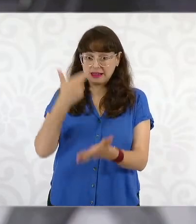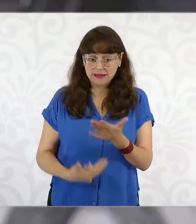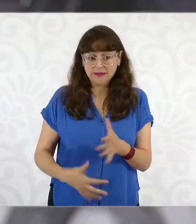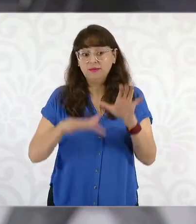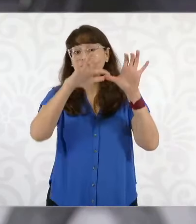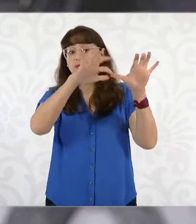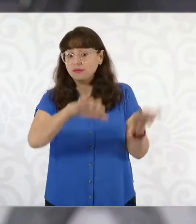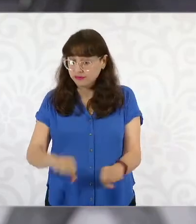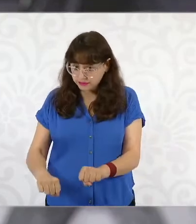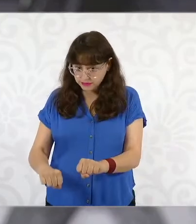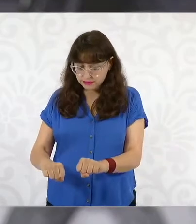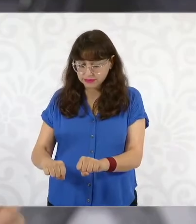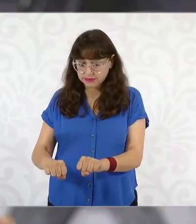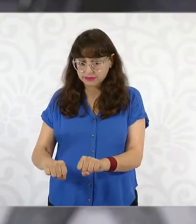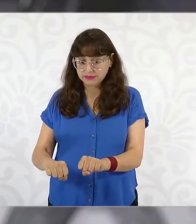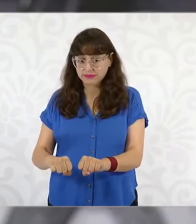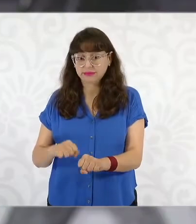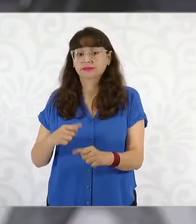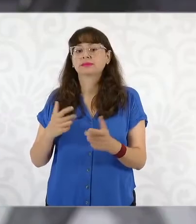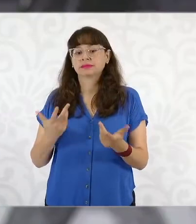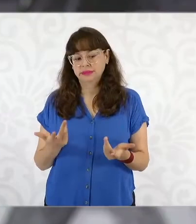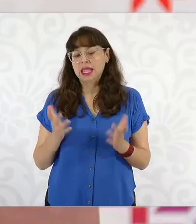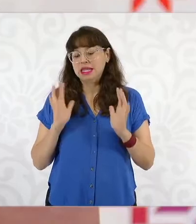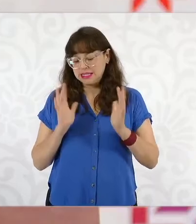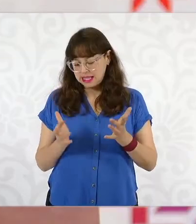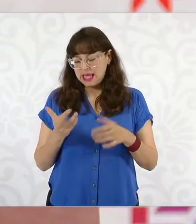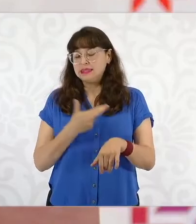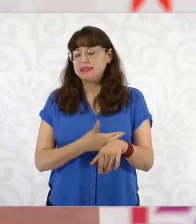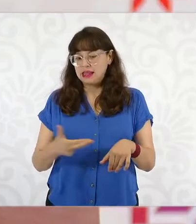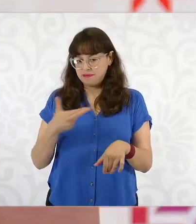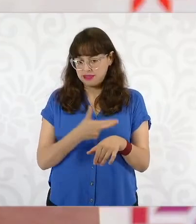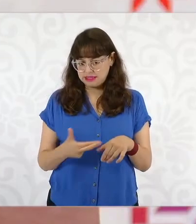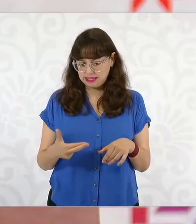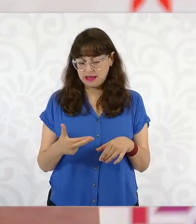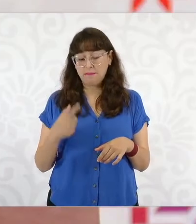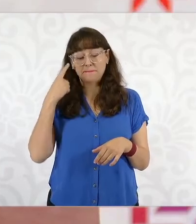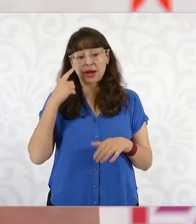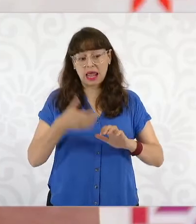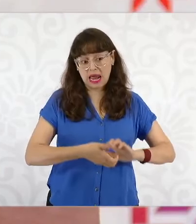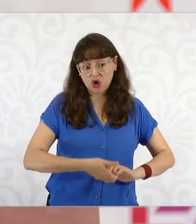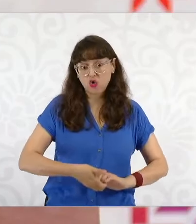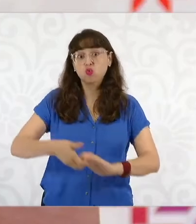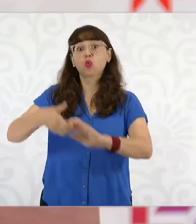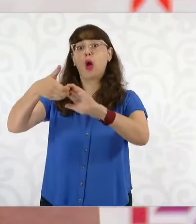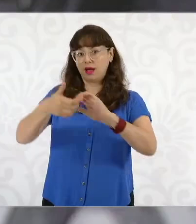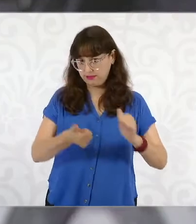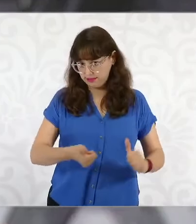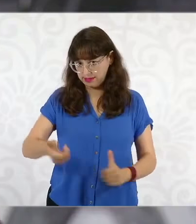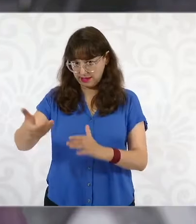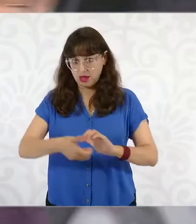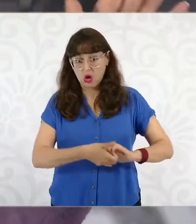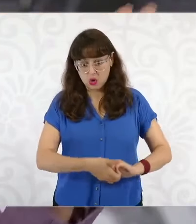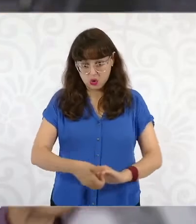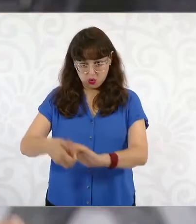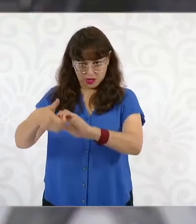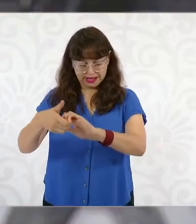algunos casos incluso disminuimos las faltas administrativas donde se lleva la grúa del vehículo para